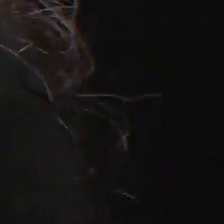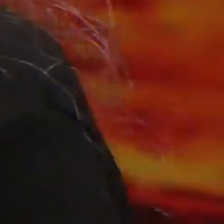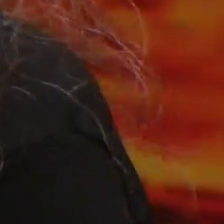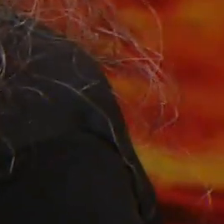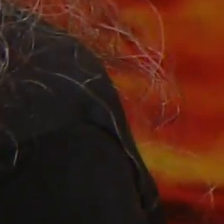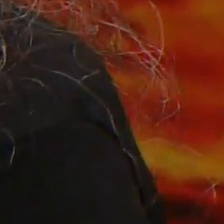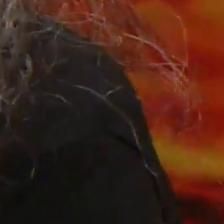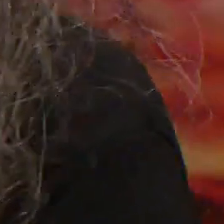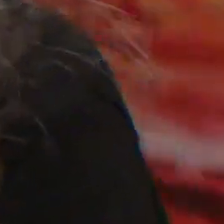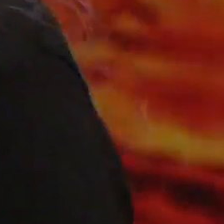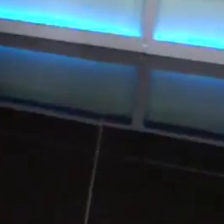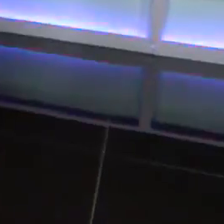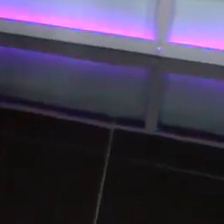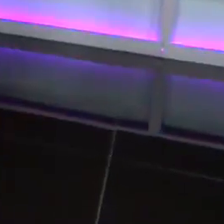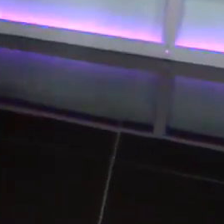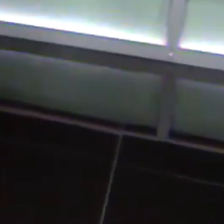Mal